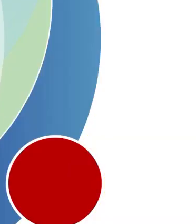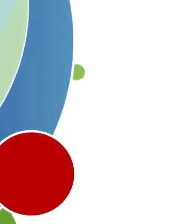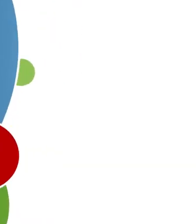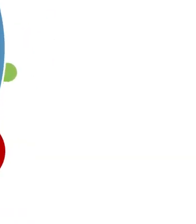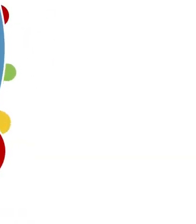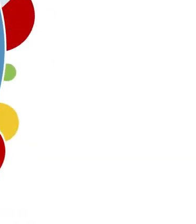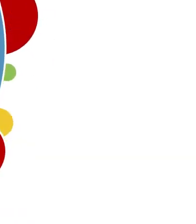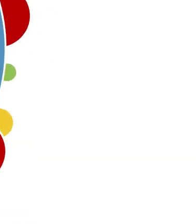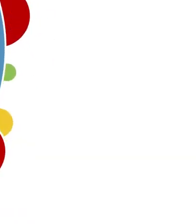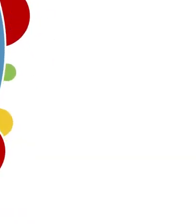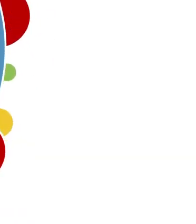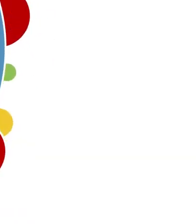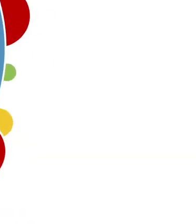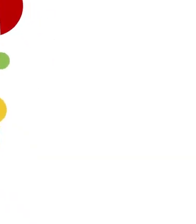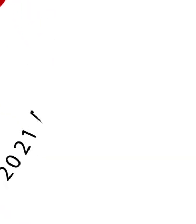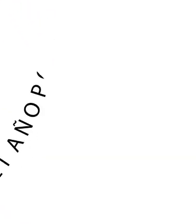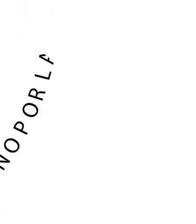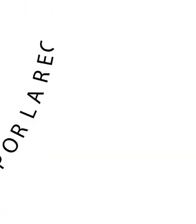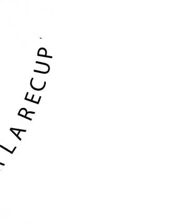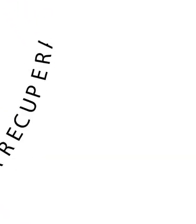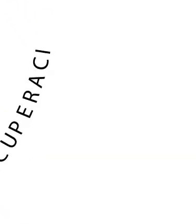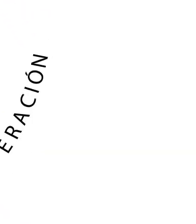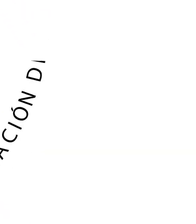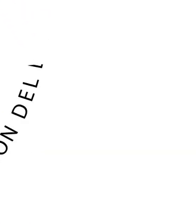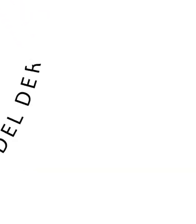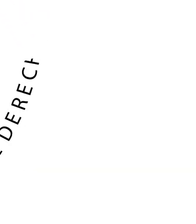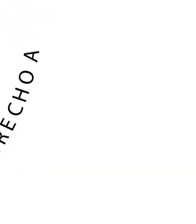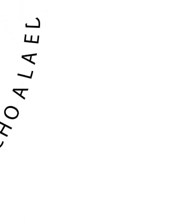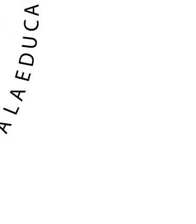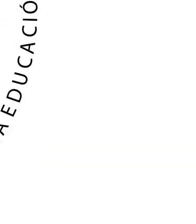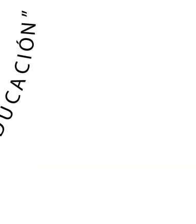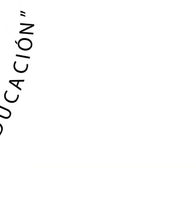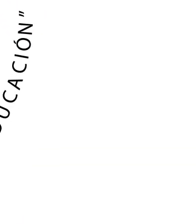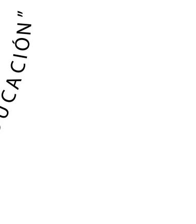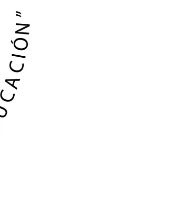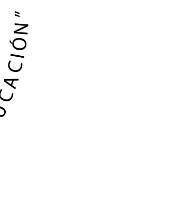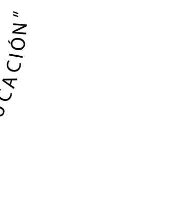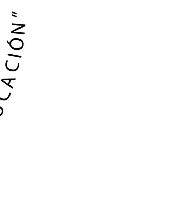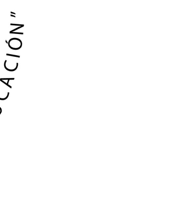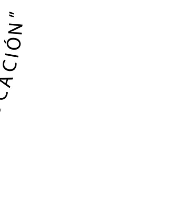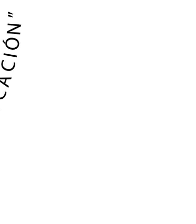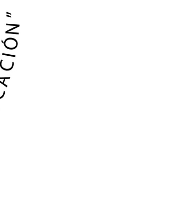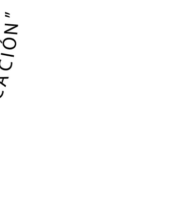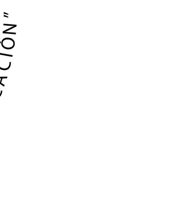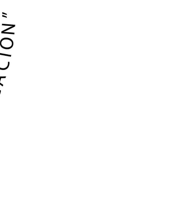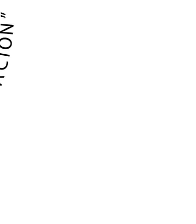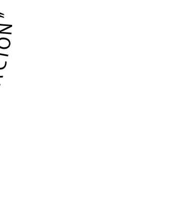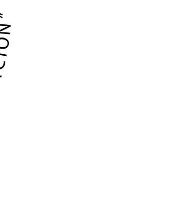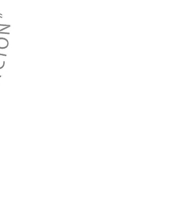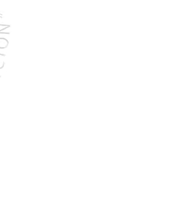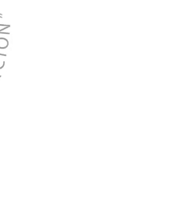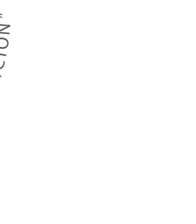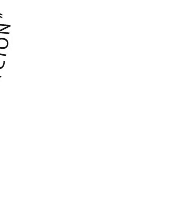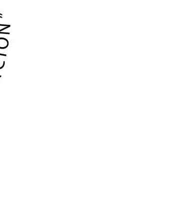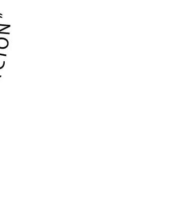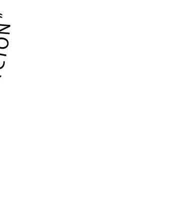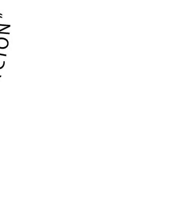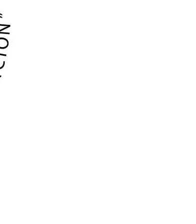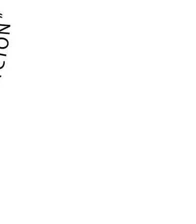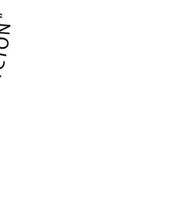Educa Bolivia 2021, año por la recuperación del derecho a la educación.